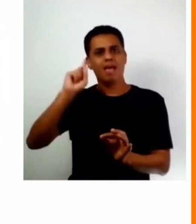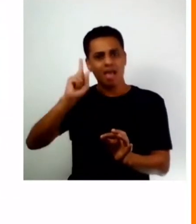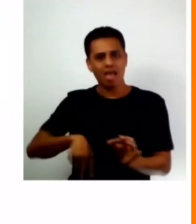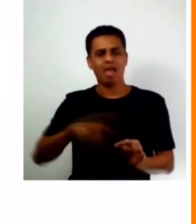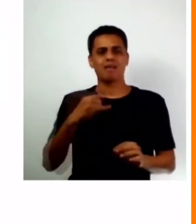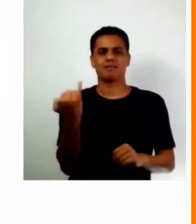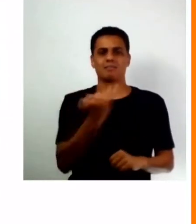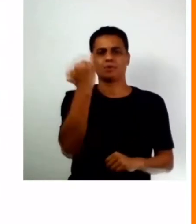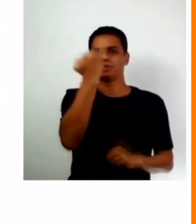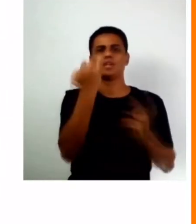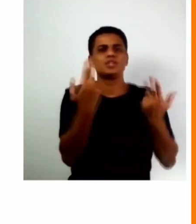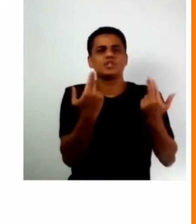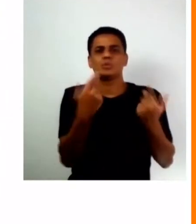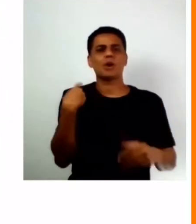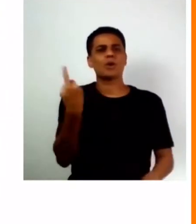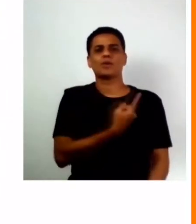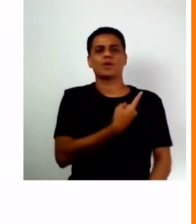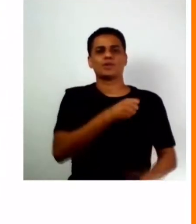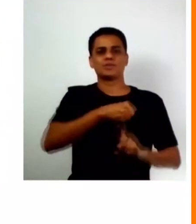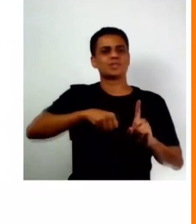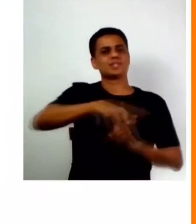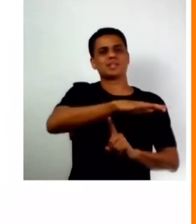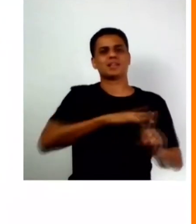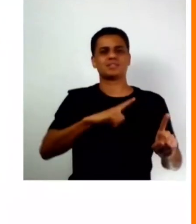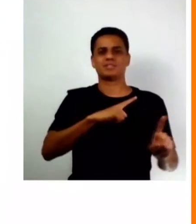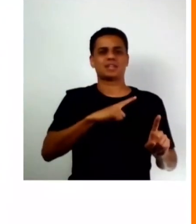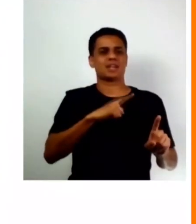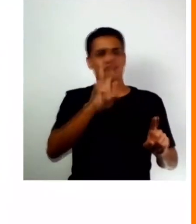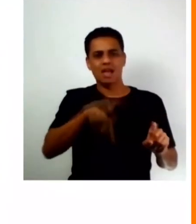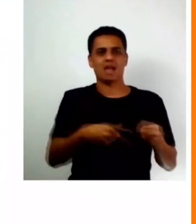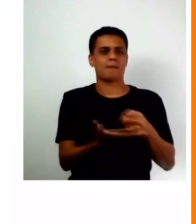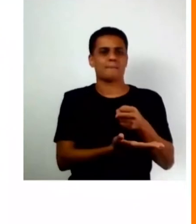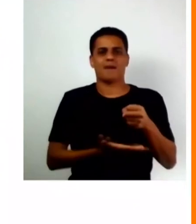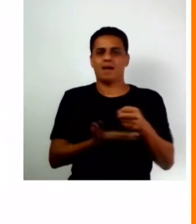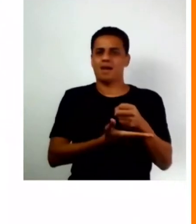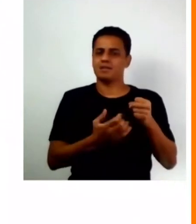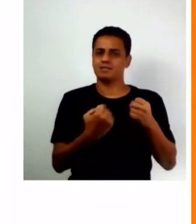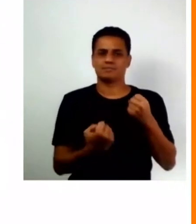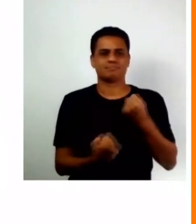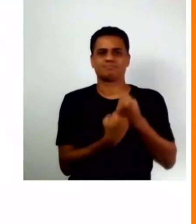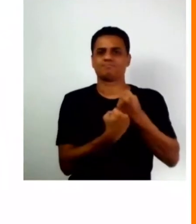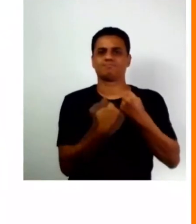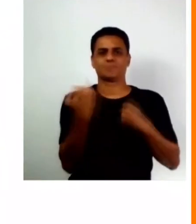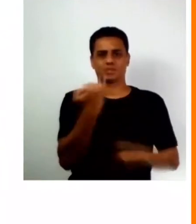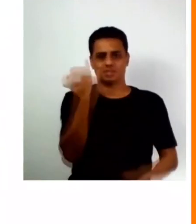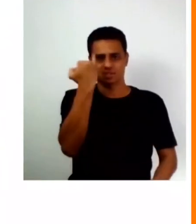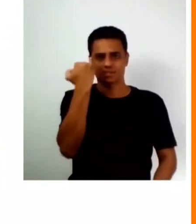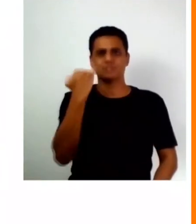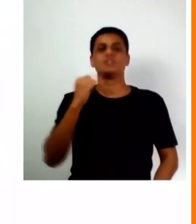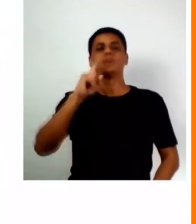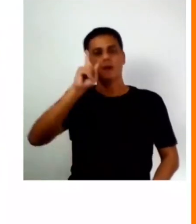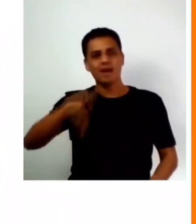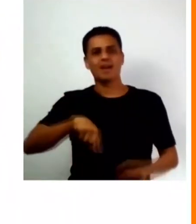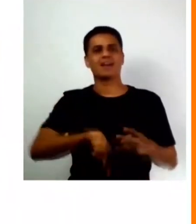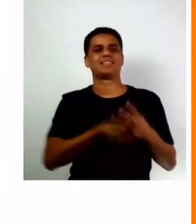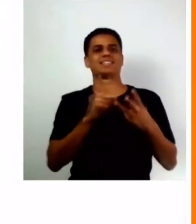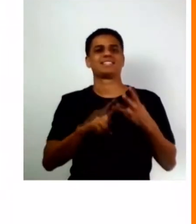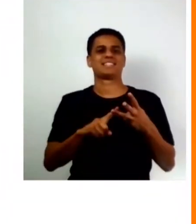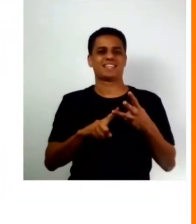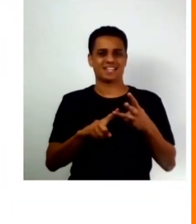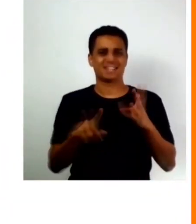sociedades. Por tanto, esa terceira estrategia é a fundamentación dos direitos culturales. A cuarta,